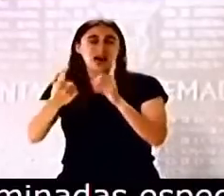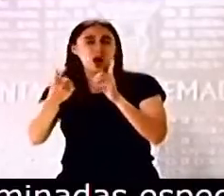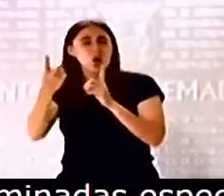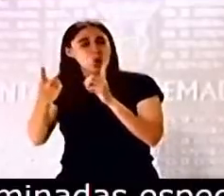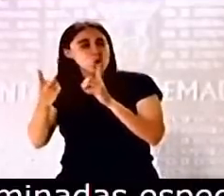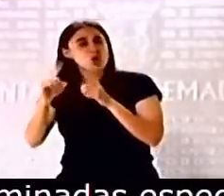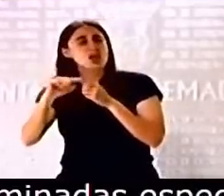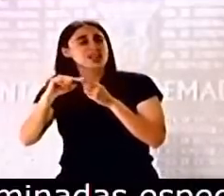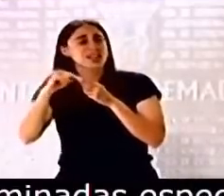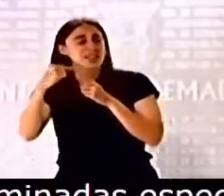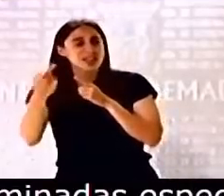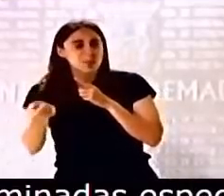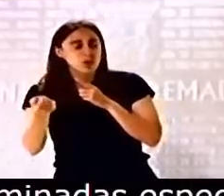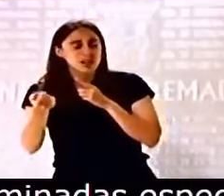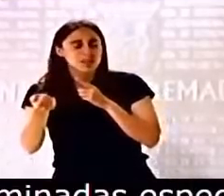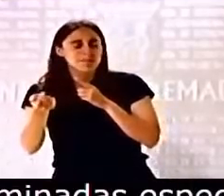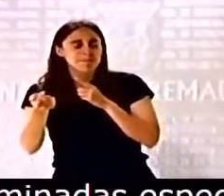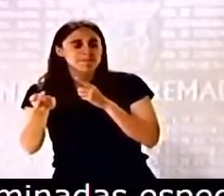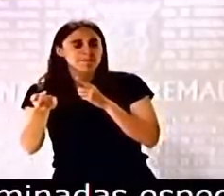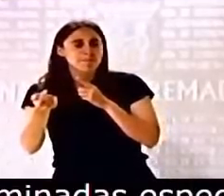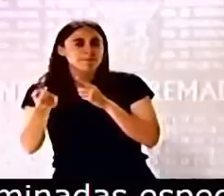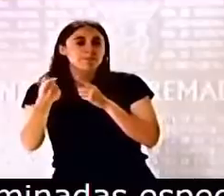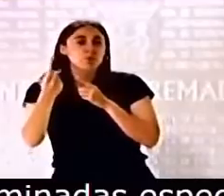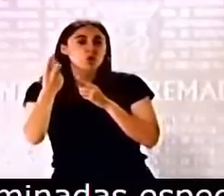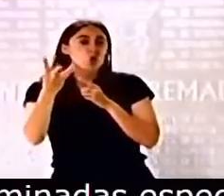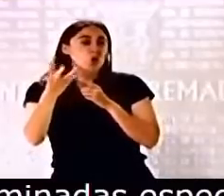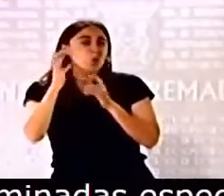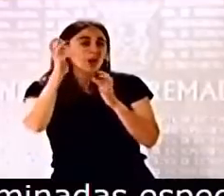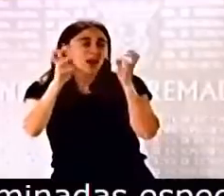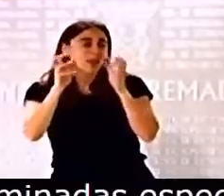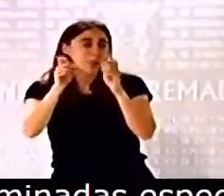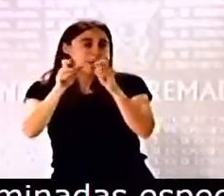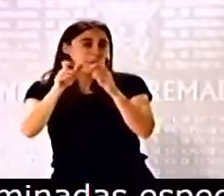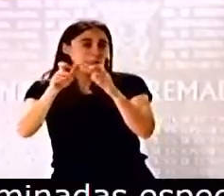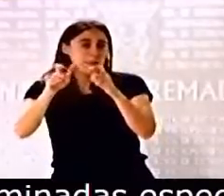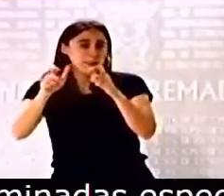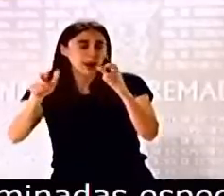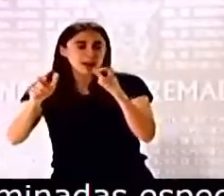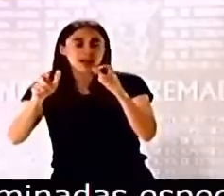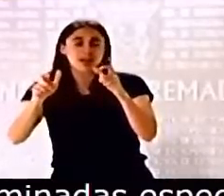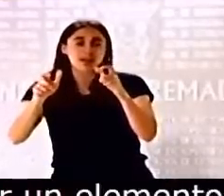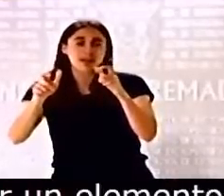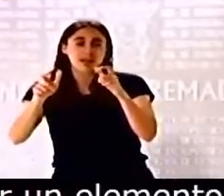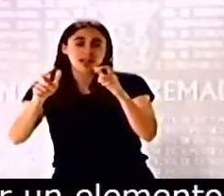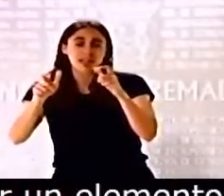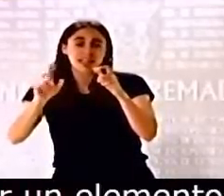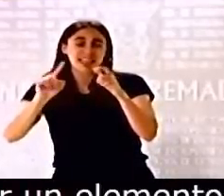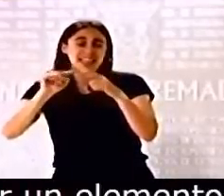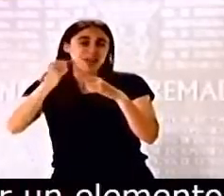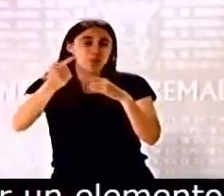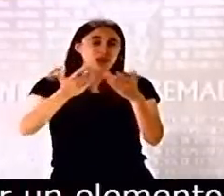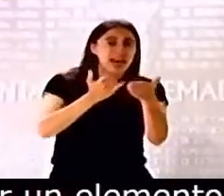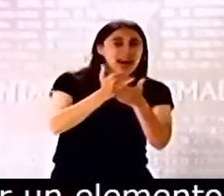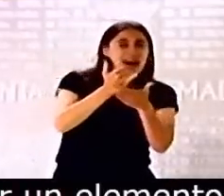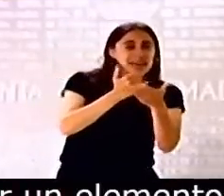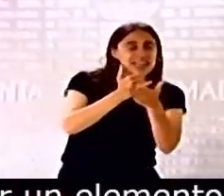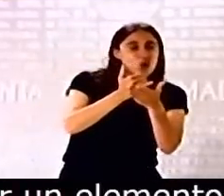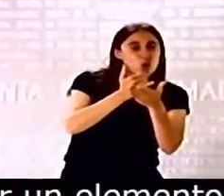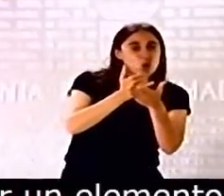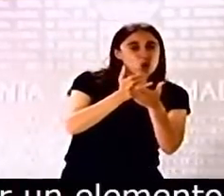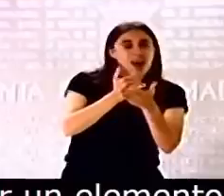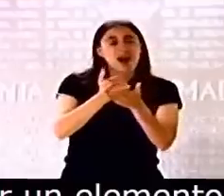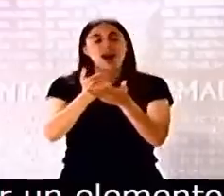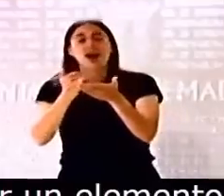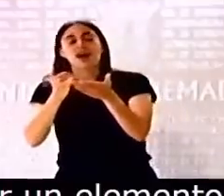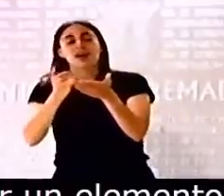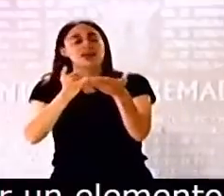conllevar un elemento perjudicial, bien para la agricultura, bien para la ganadería, bien para la seguridad